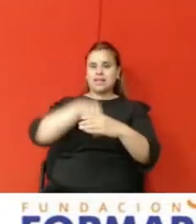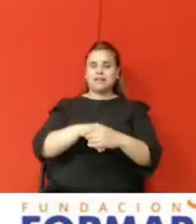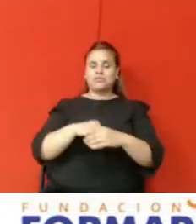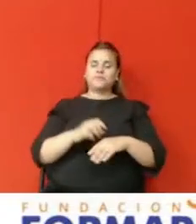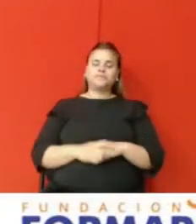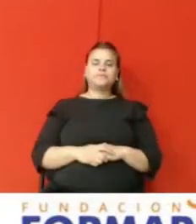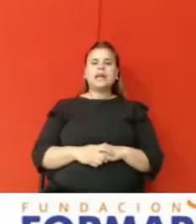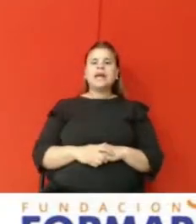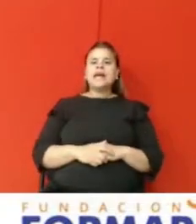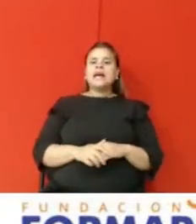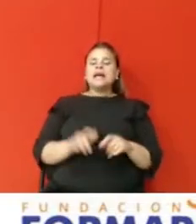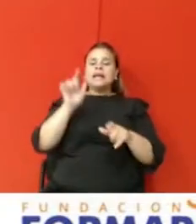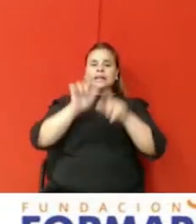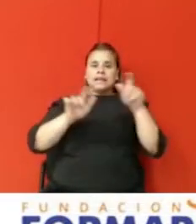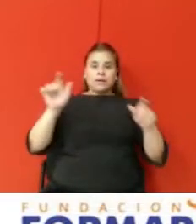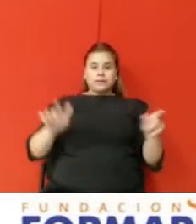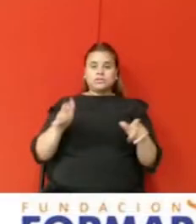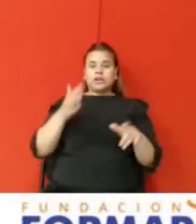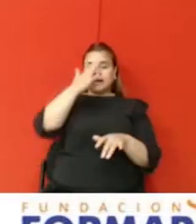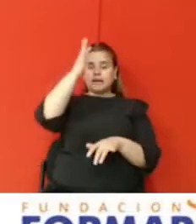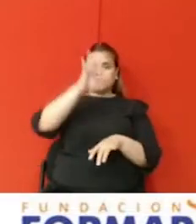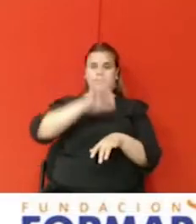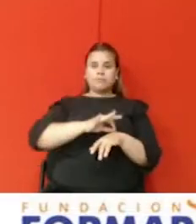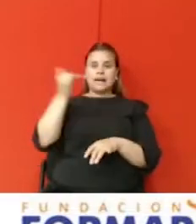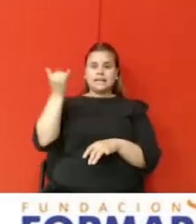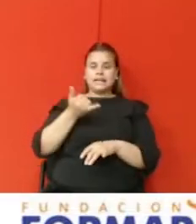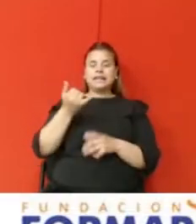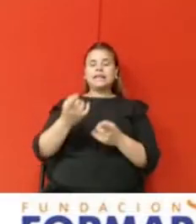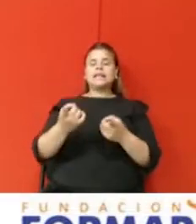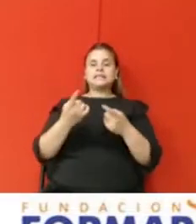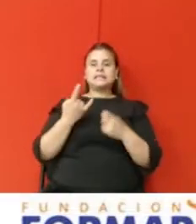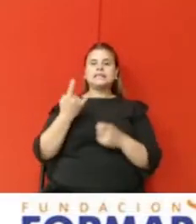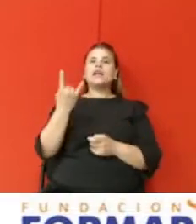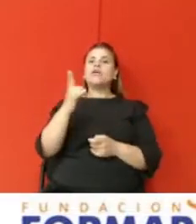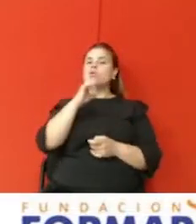obviamente, en algún momento de su evolución necesitan,